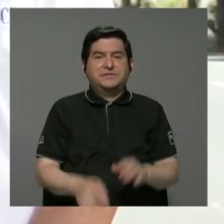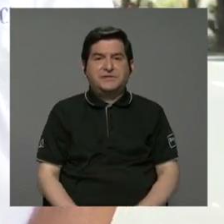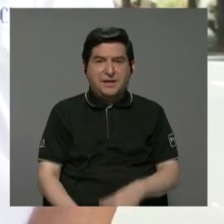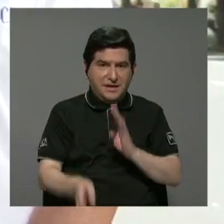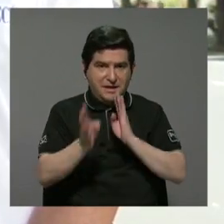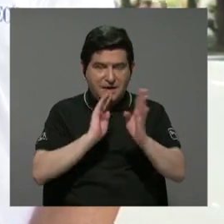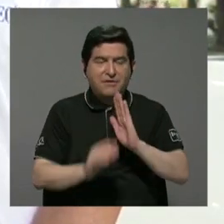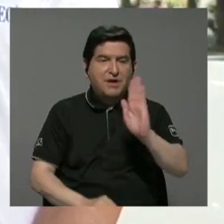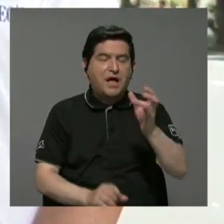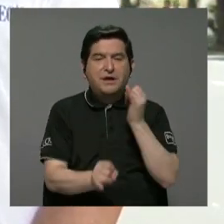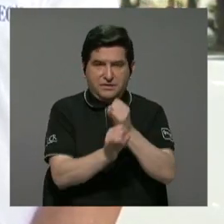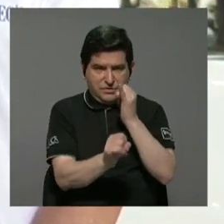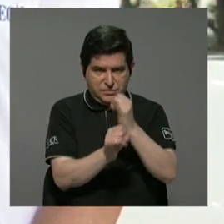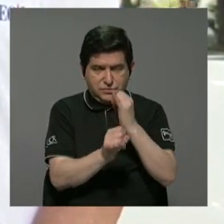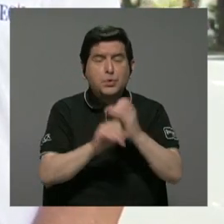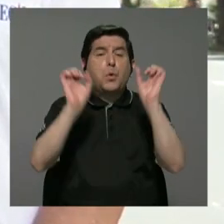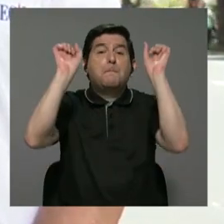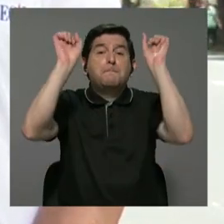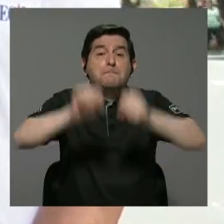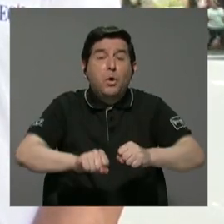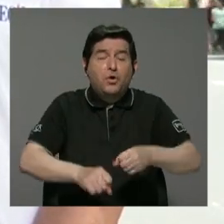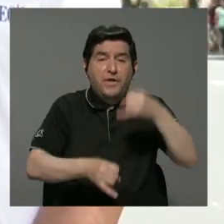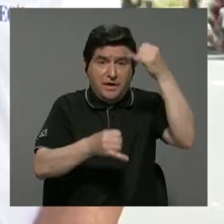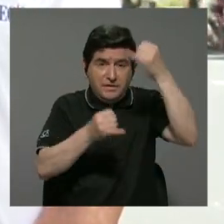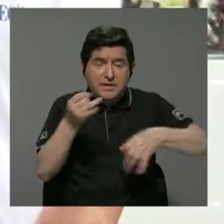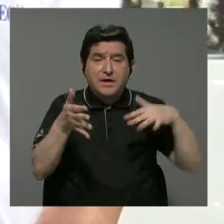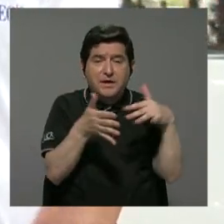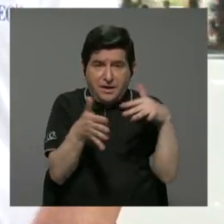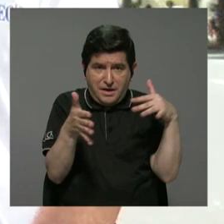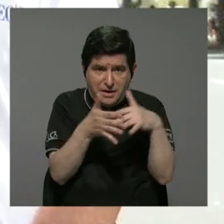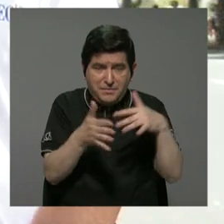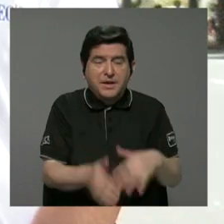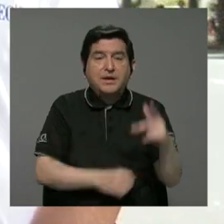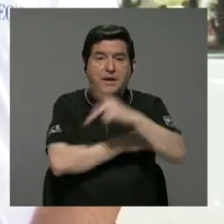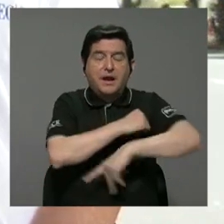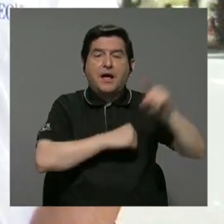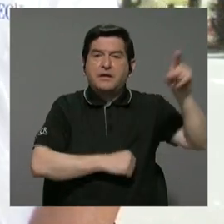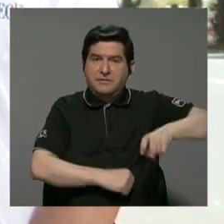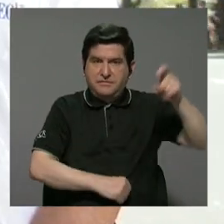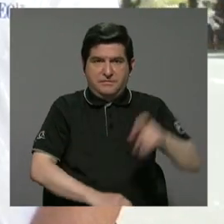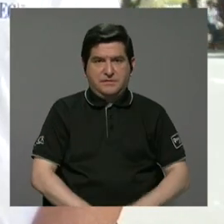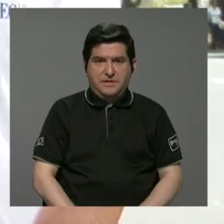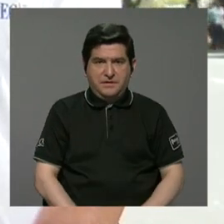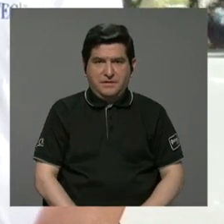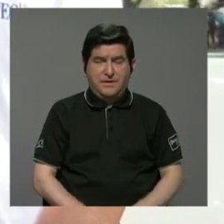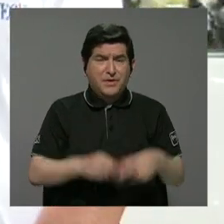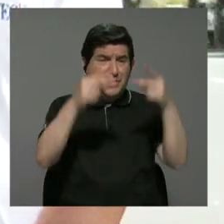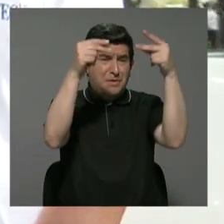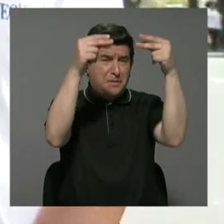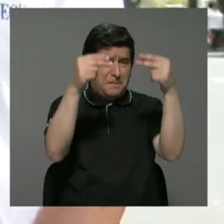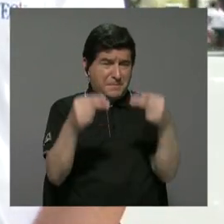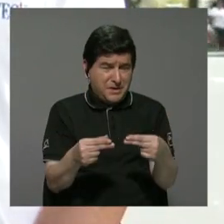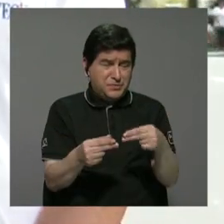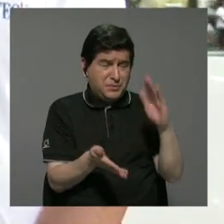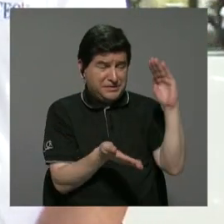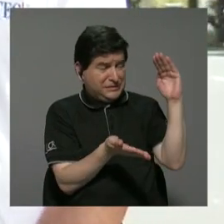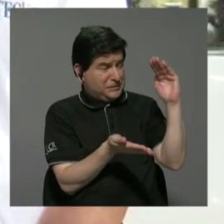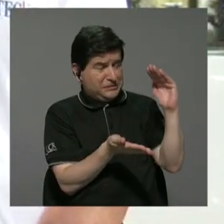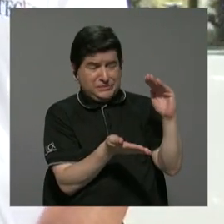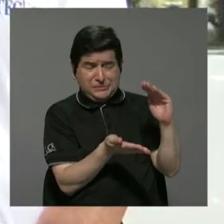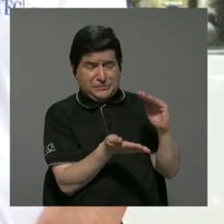su institución, puedan terminar los estudios. El país los necesita, y un presupuesto